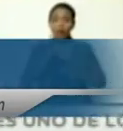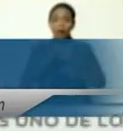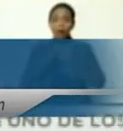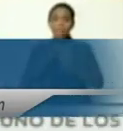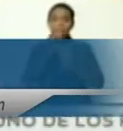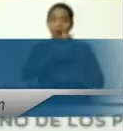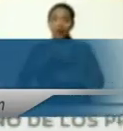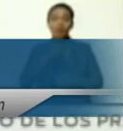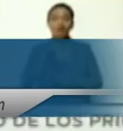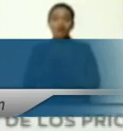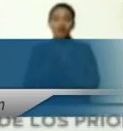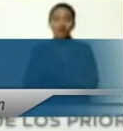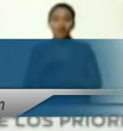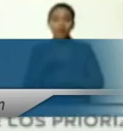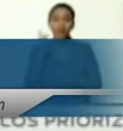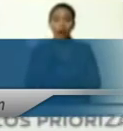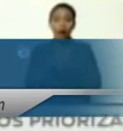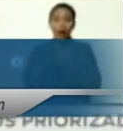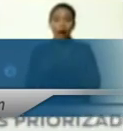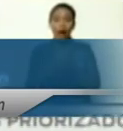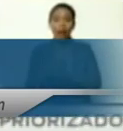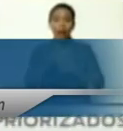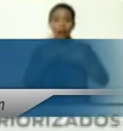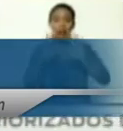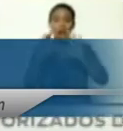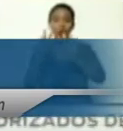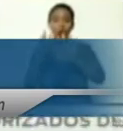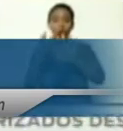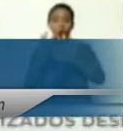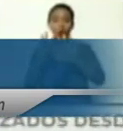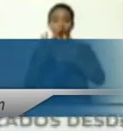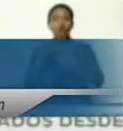que llegaron hasta 18 fallecidos en un día,